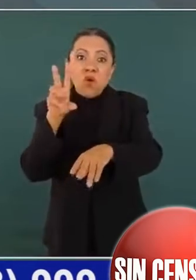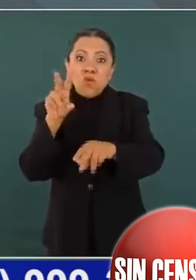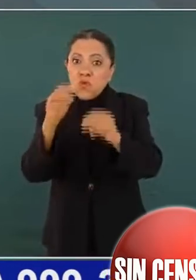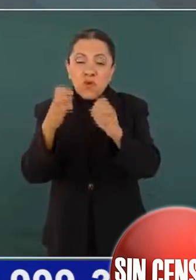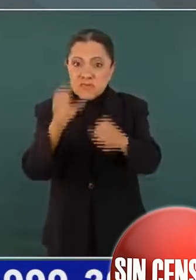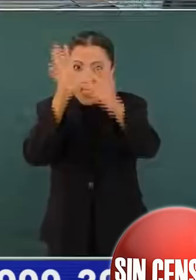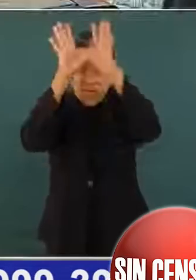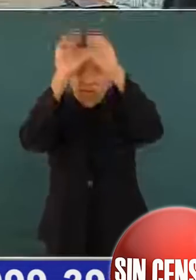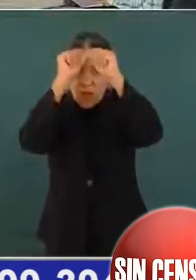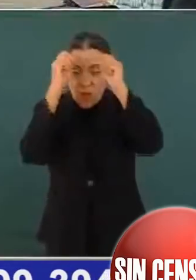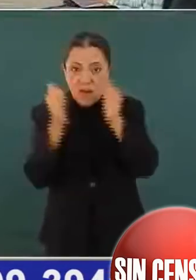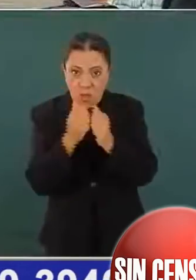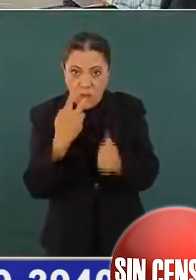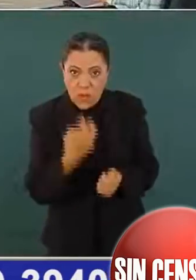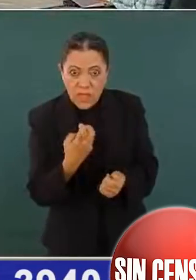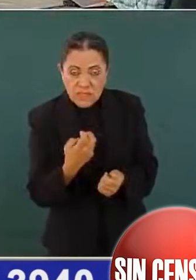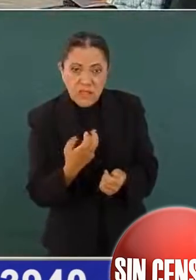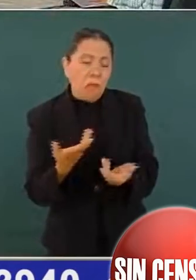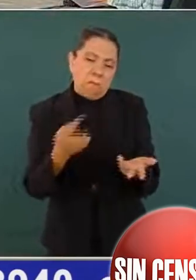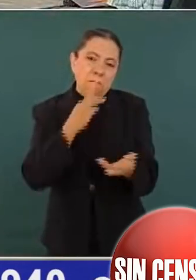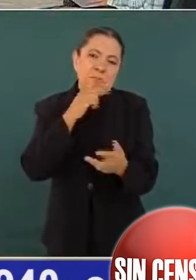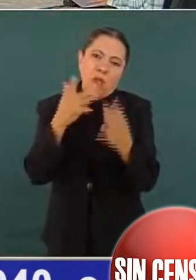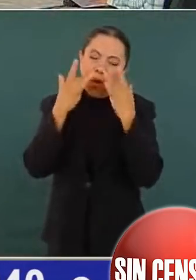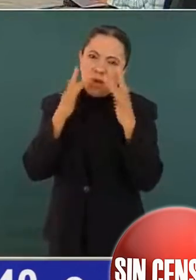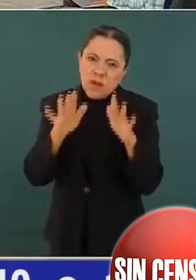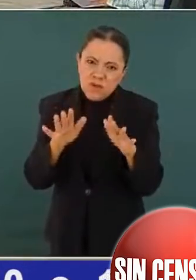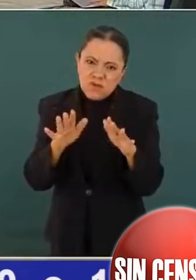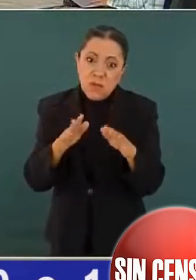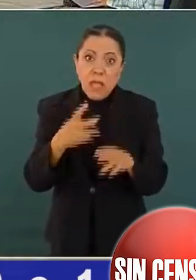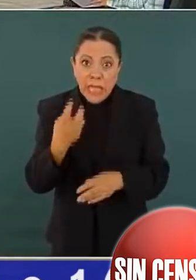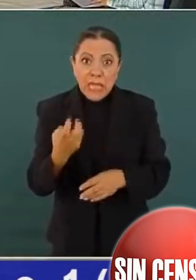¿Era el caso este? Parece que sí,